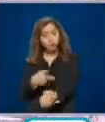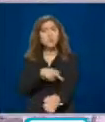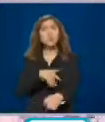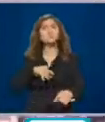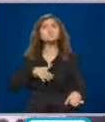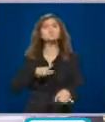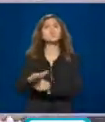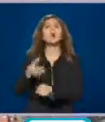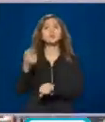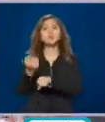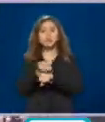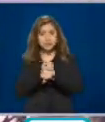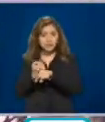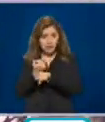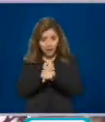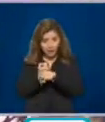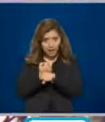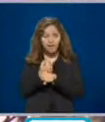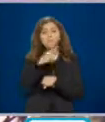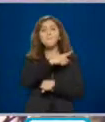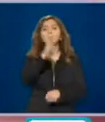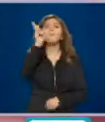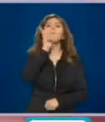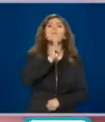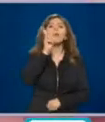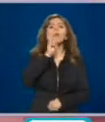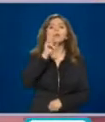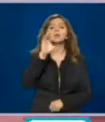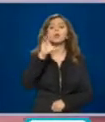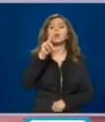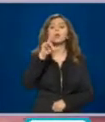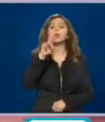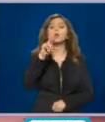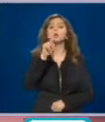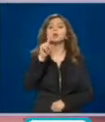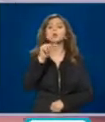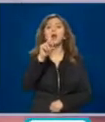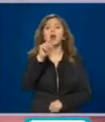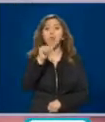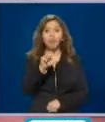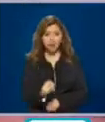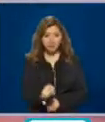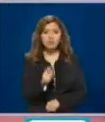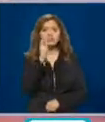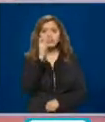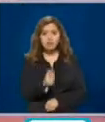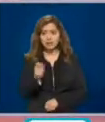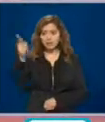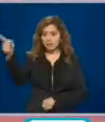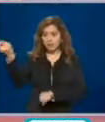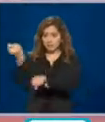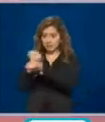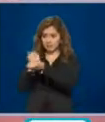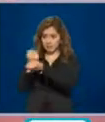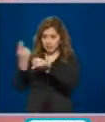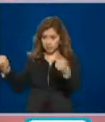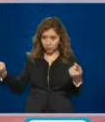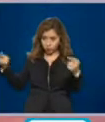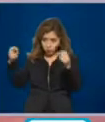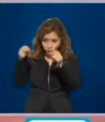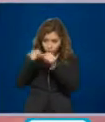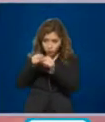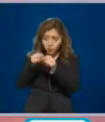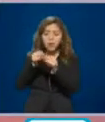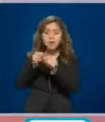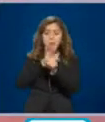sangre saben, y se hagan pruebas, algo que Sí, se llaman ya sé. pruebas cruzadas con la sangre del donante. ¿Sí? Claro. Para ver si hay o no